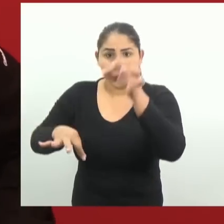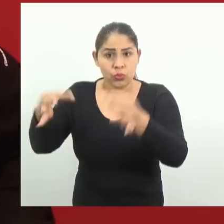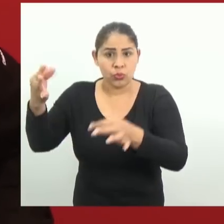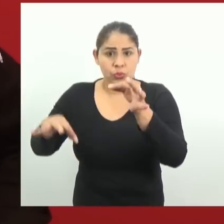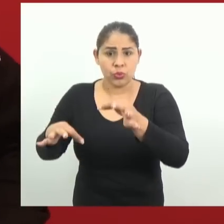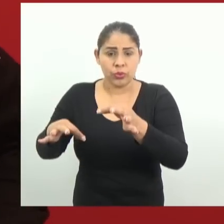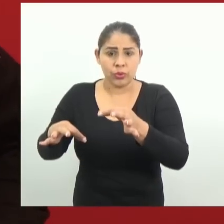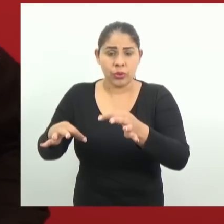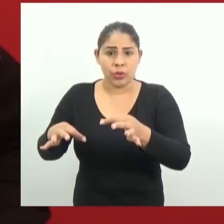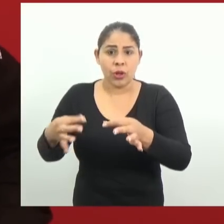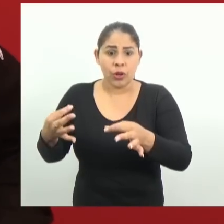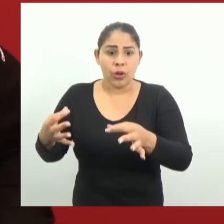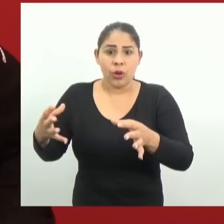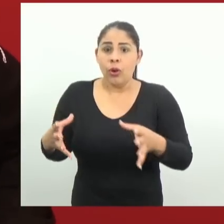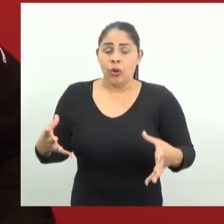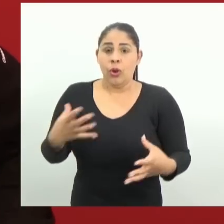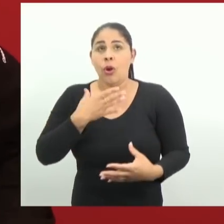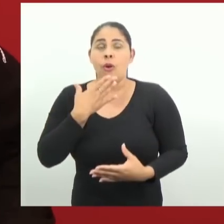riquezas te están engañando.